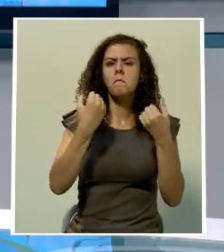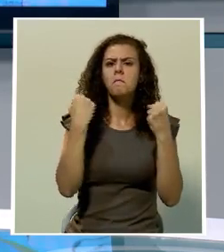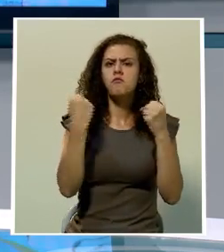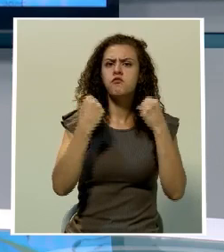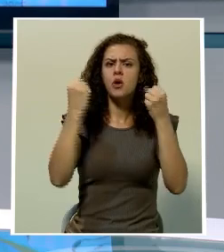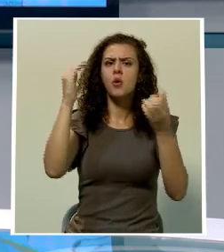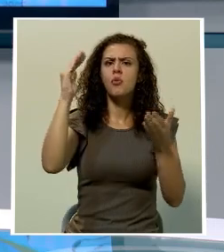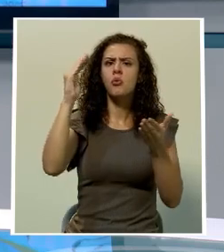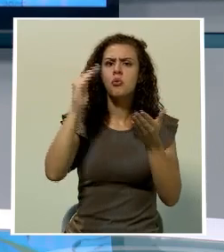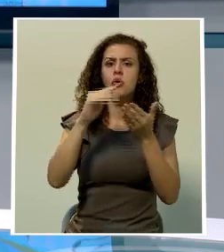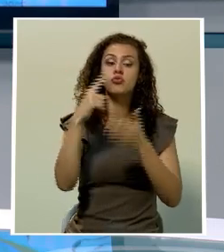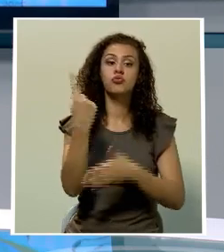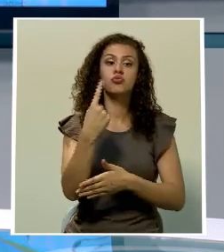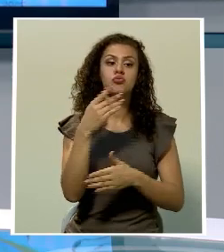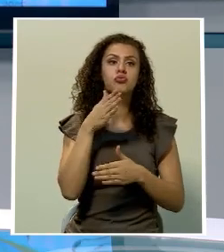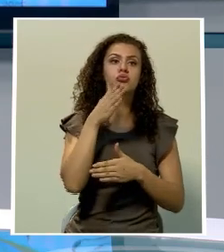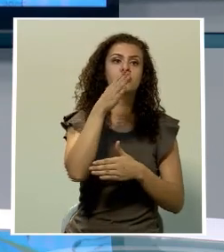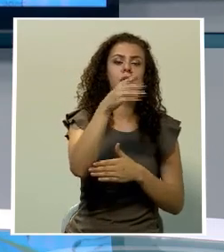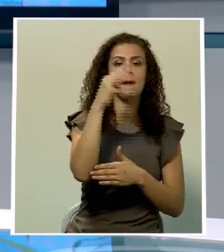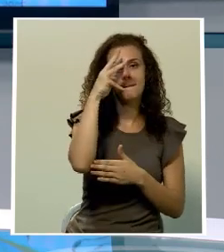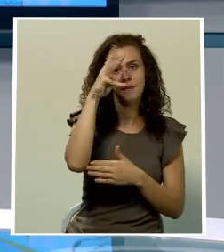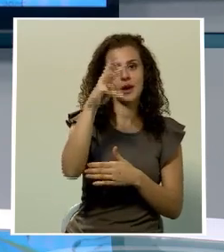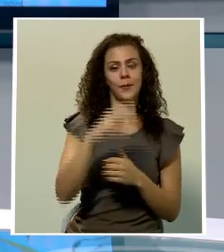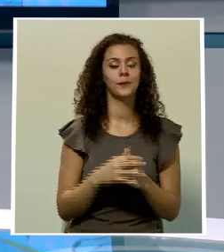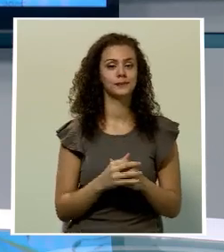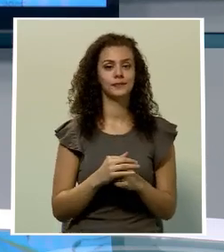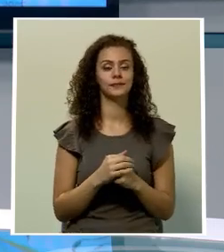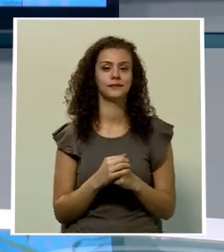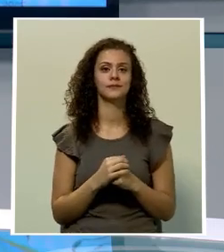fuerza en su camino hacia México.